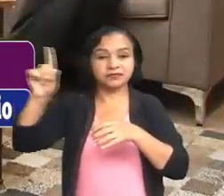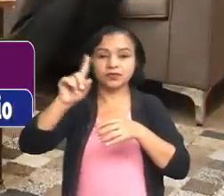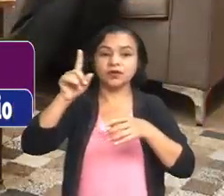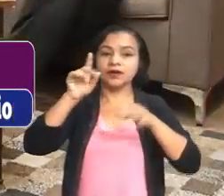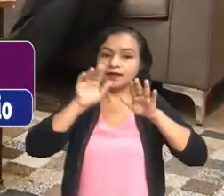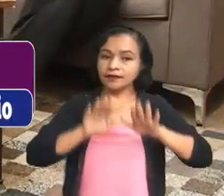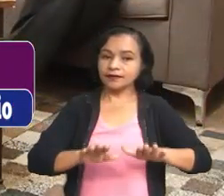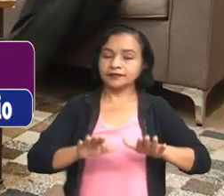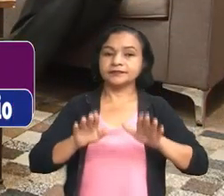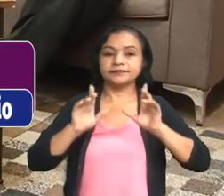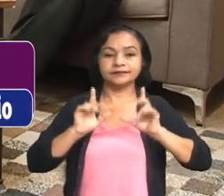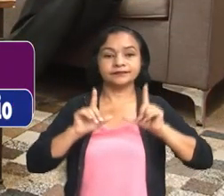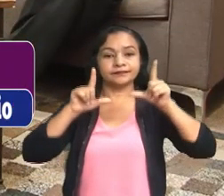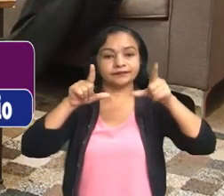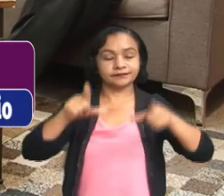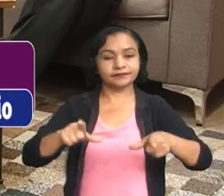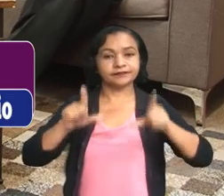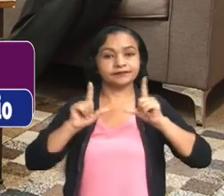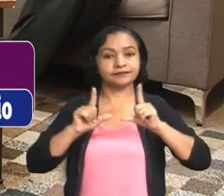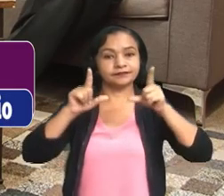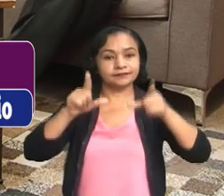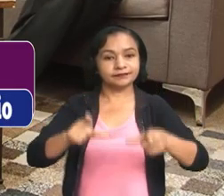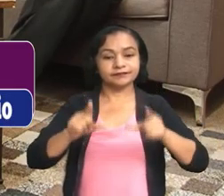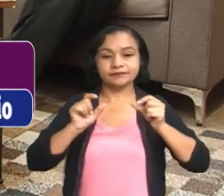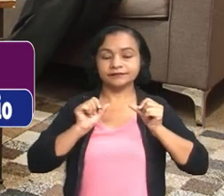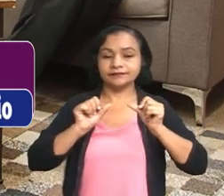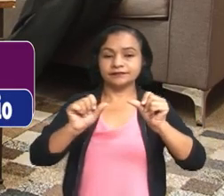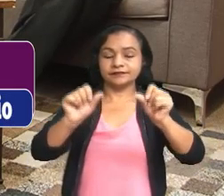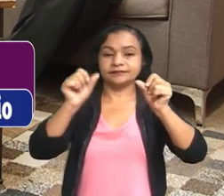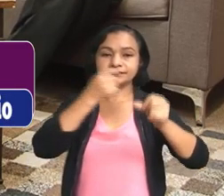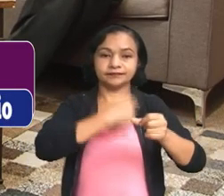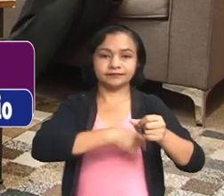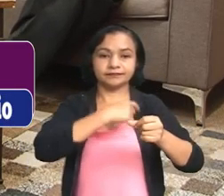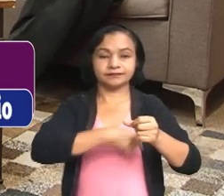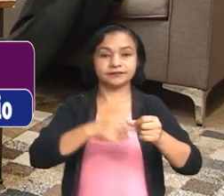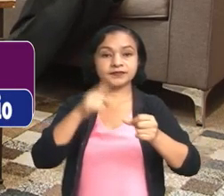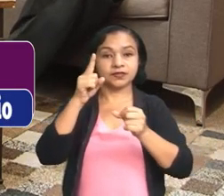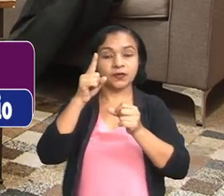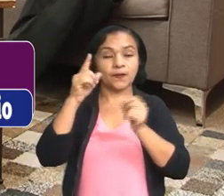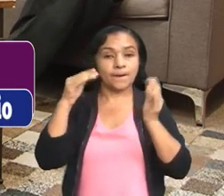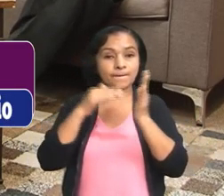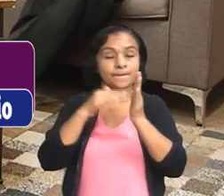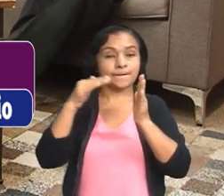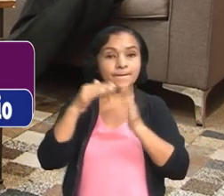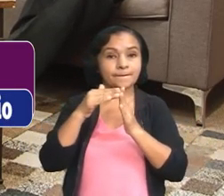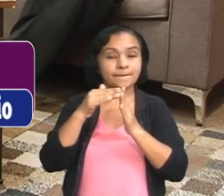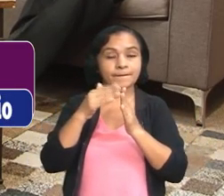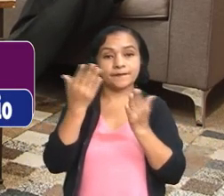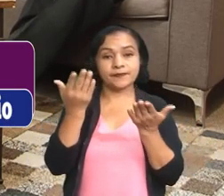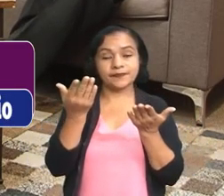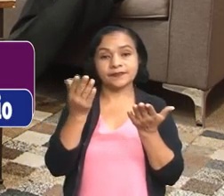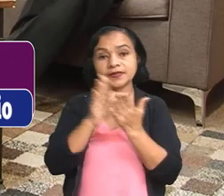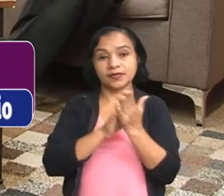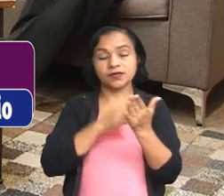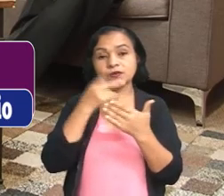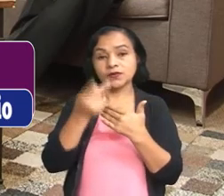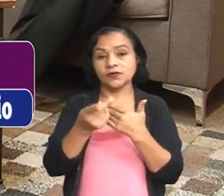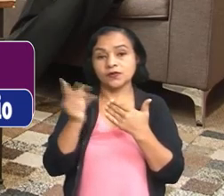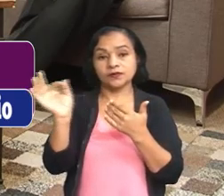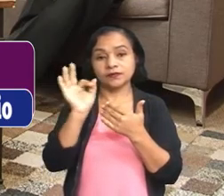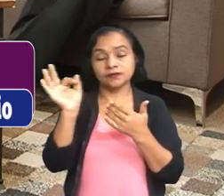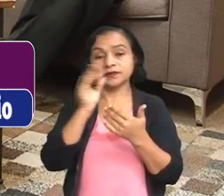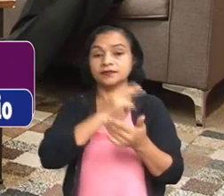tengo que comer. Sí. Claro, hace que se mantenga la matrícula. Bueno, más de 1,000,000 de raciones dentro del por programa. Favor. Porque además es una formación